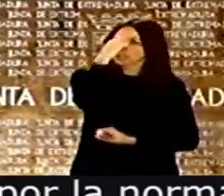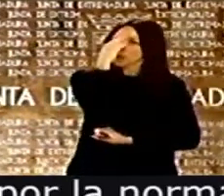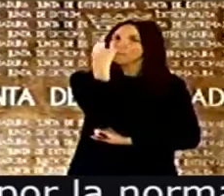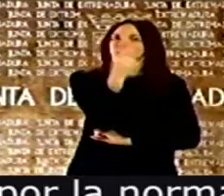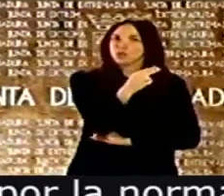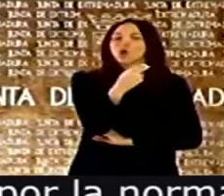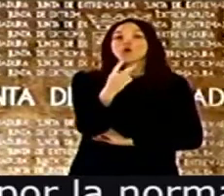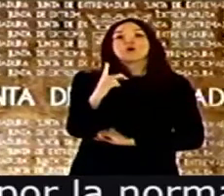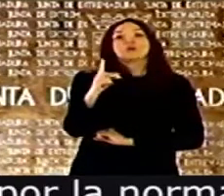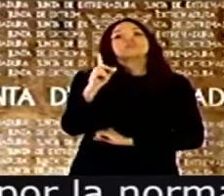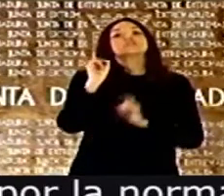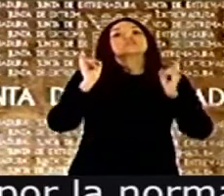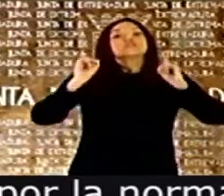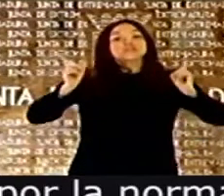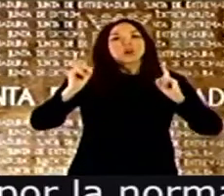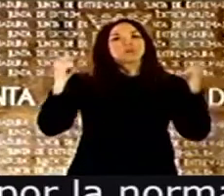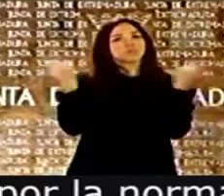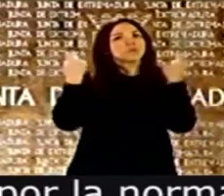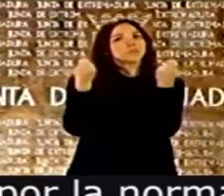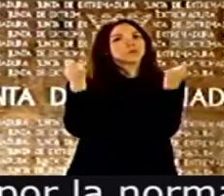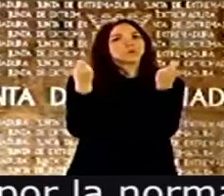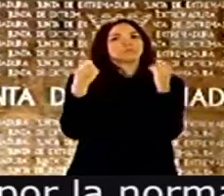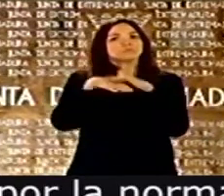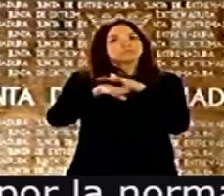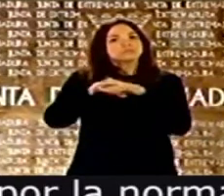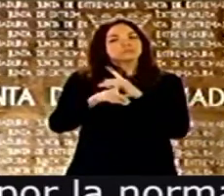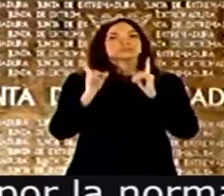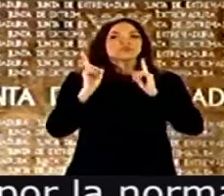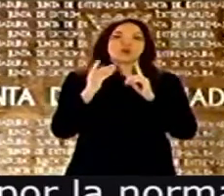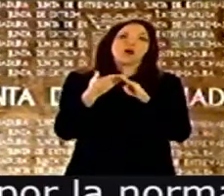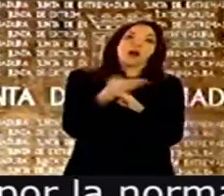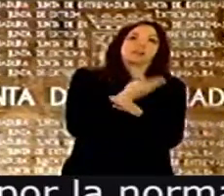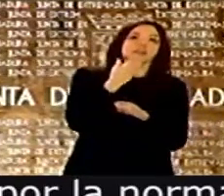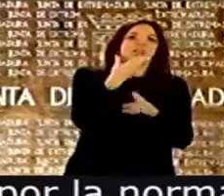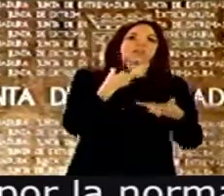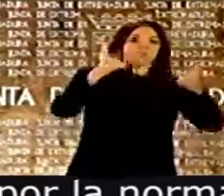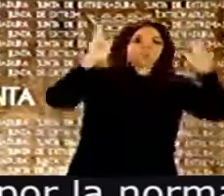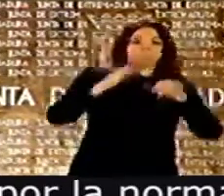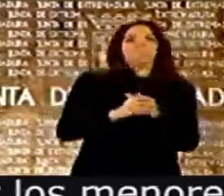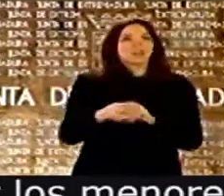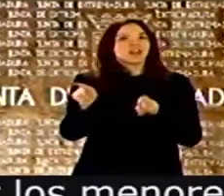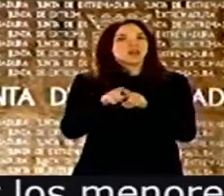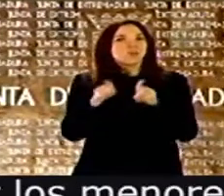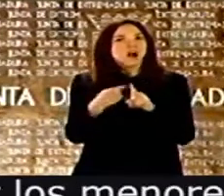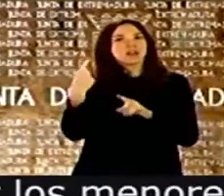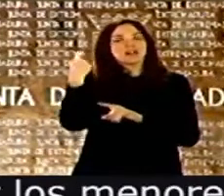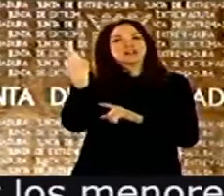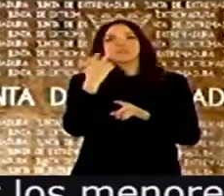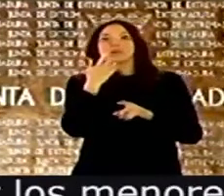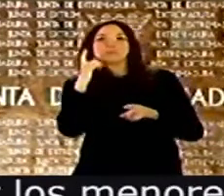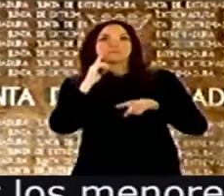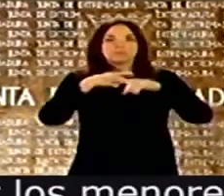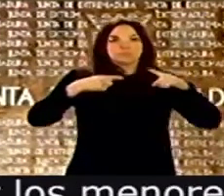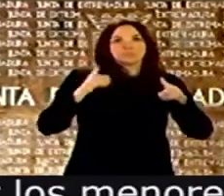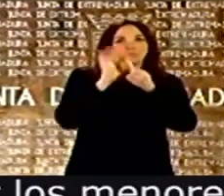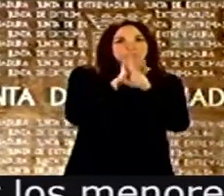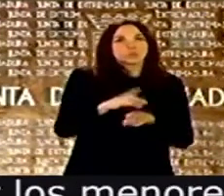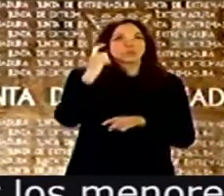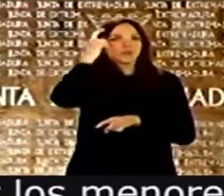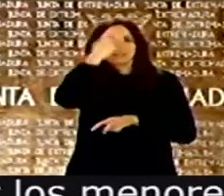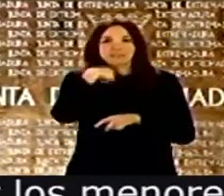realizarla las empresas con autorización administrativa, no podrán contener imágenes sexistas, xenófobas o discriminatorias,